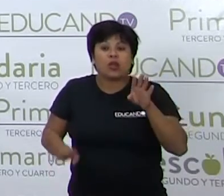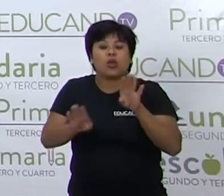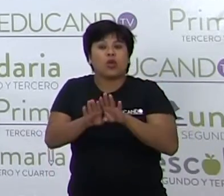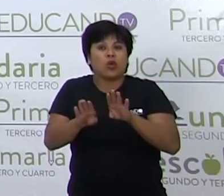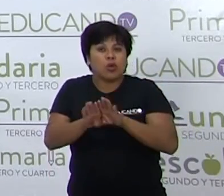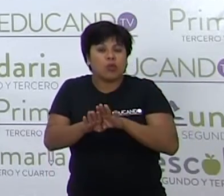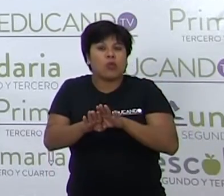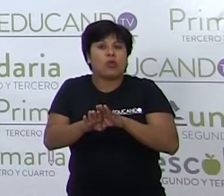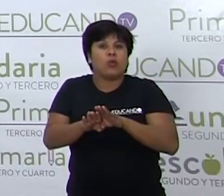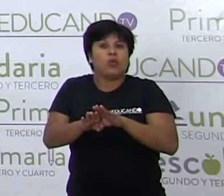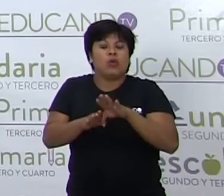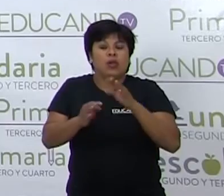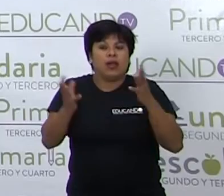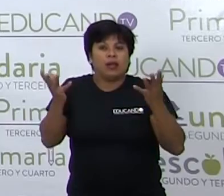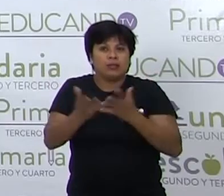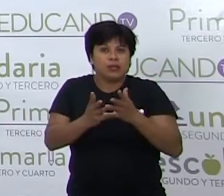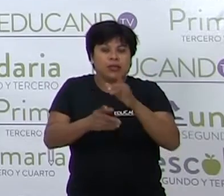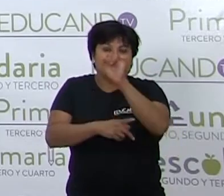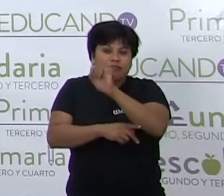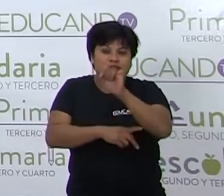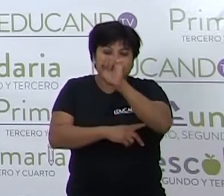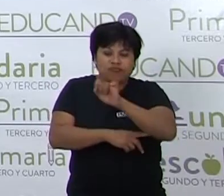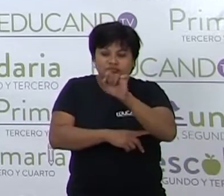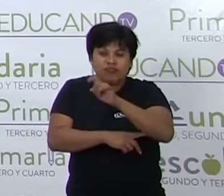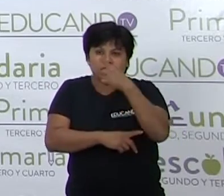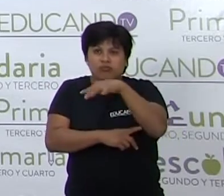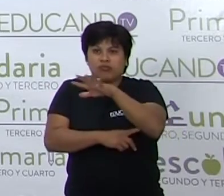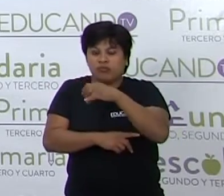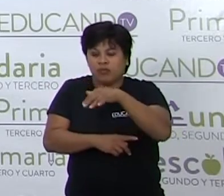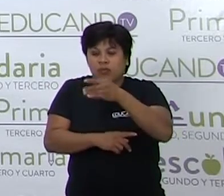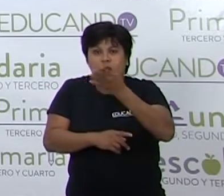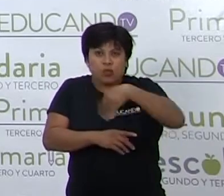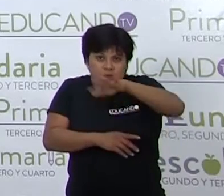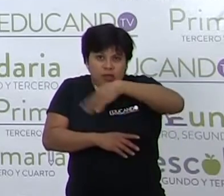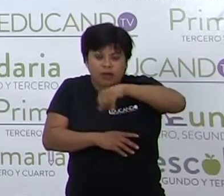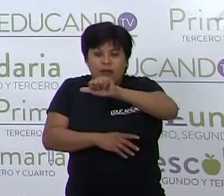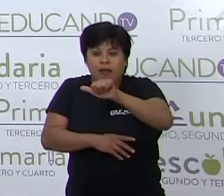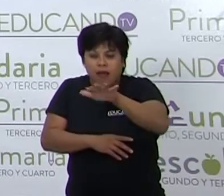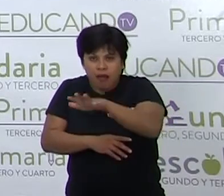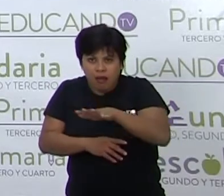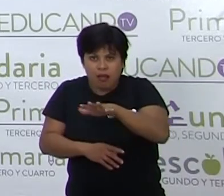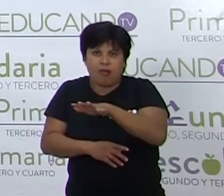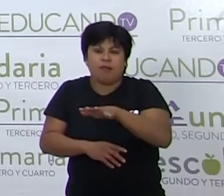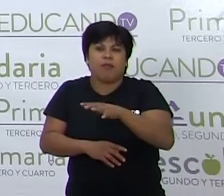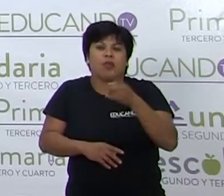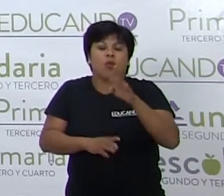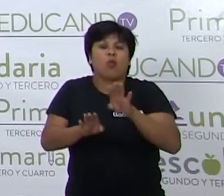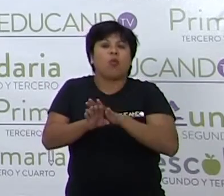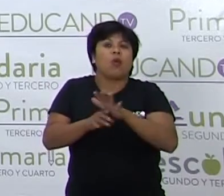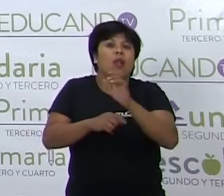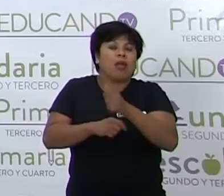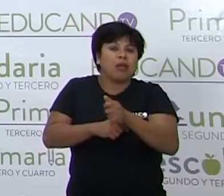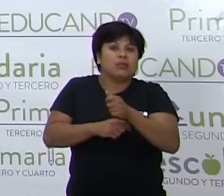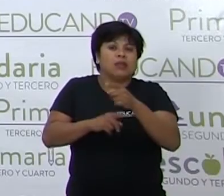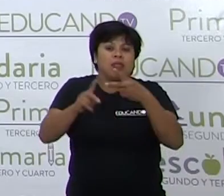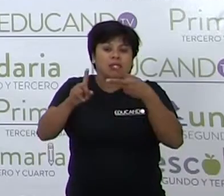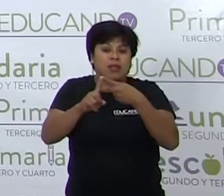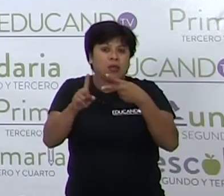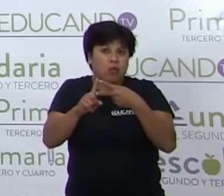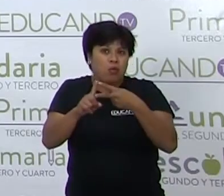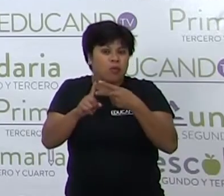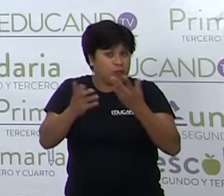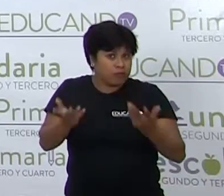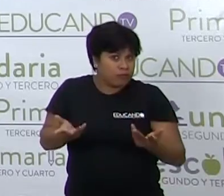vamos a construir una fórmula para calcular su área ya sabes cuál es la fórmula de un triángulo de esta nada más pero ahora como